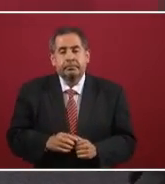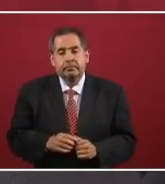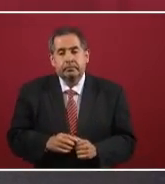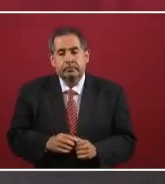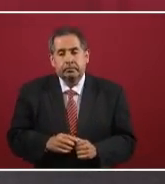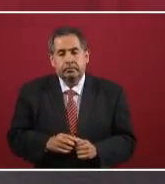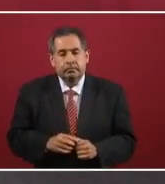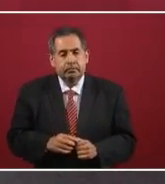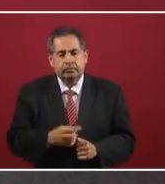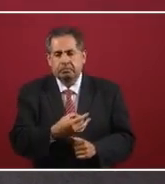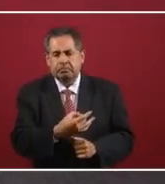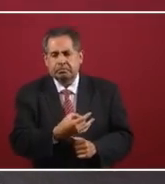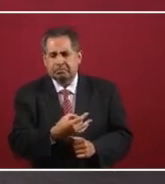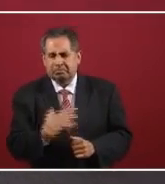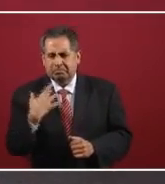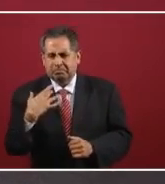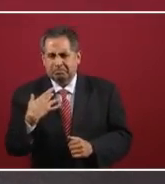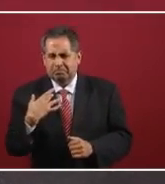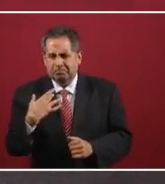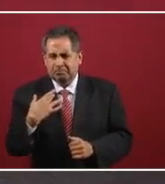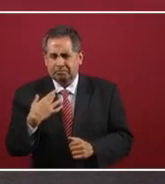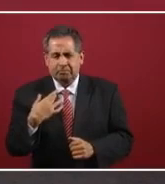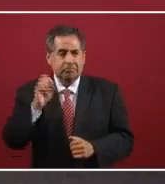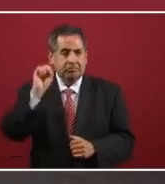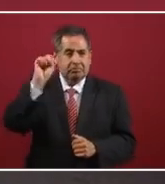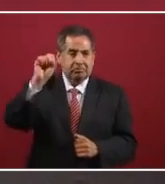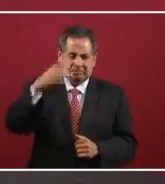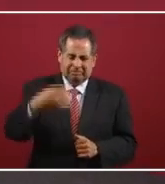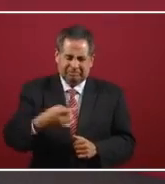nos venció el sindicato